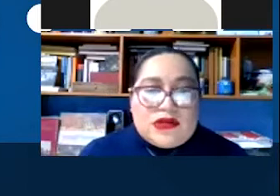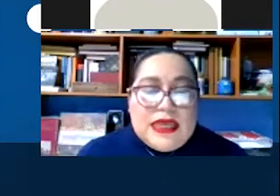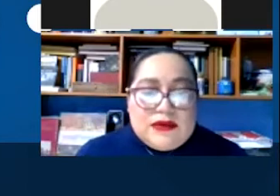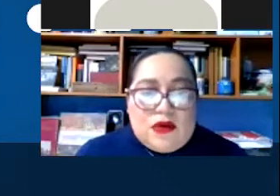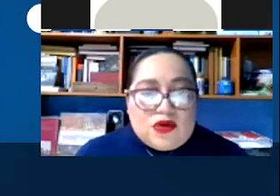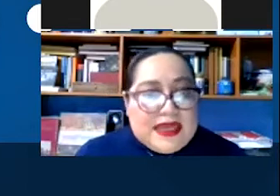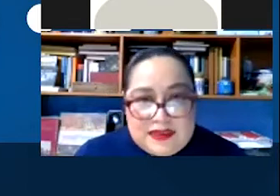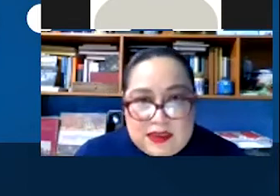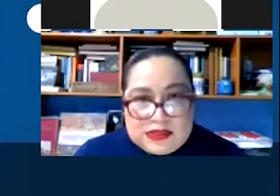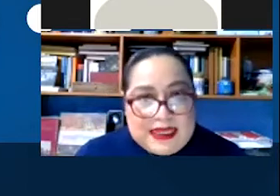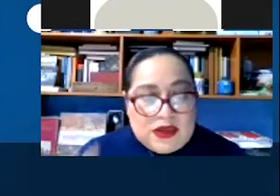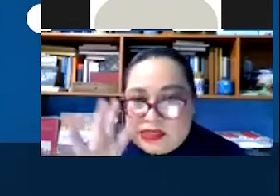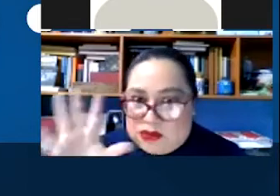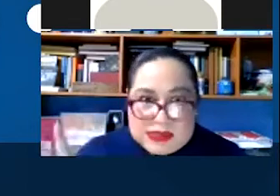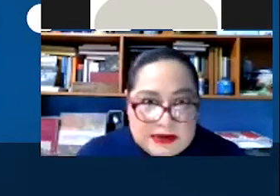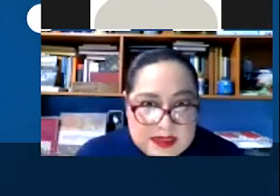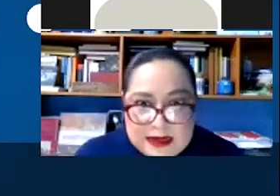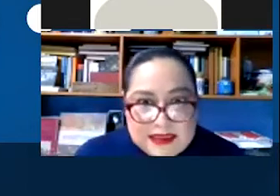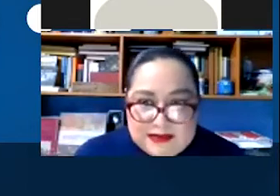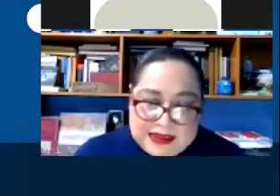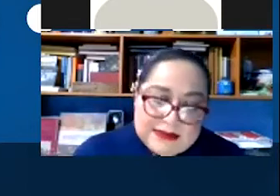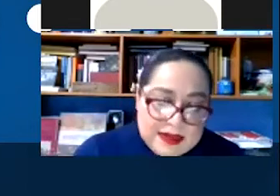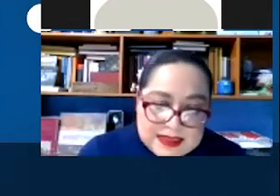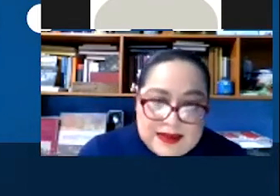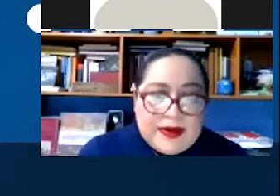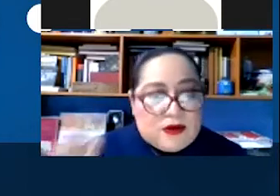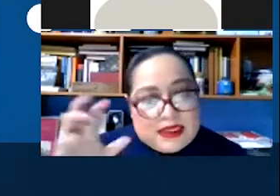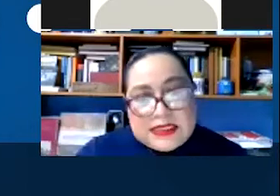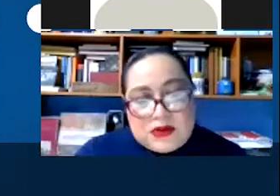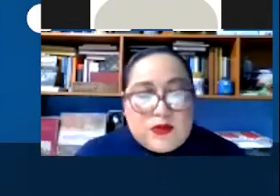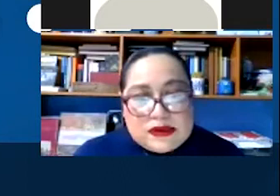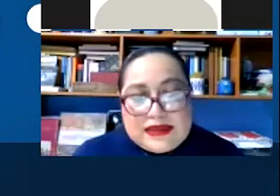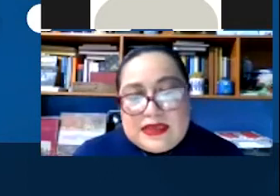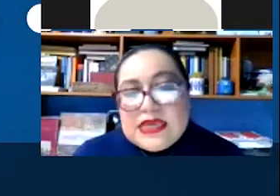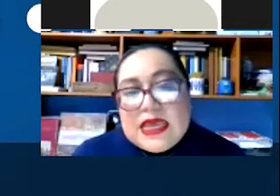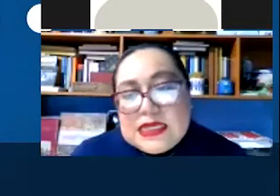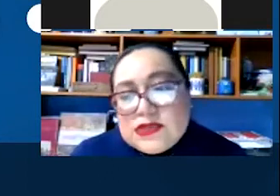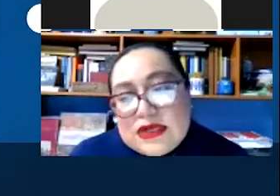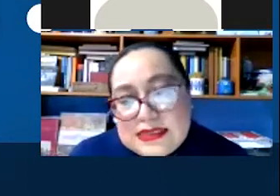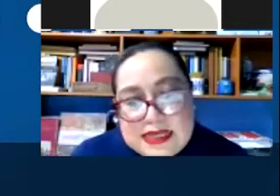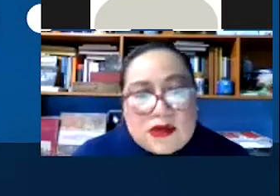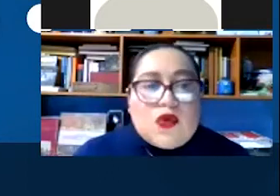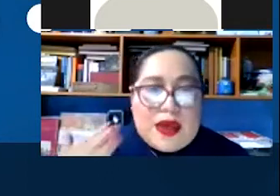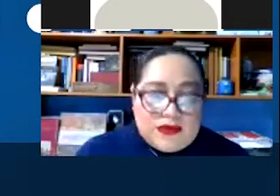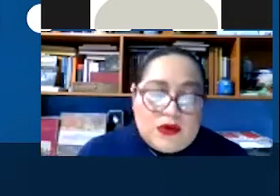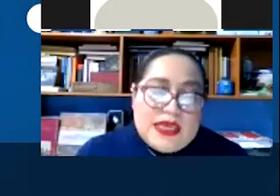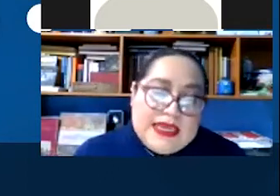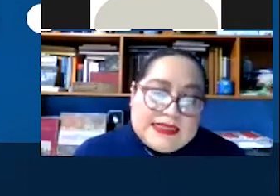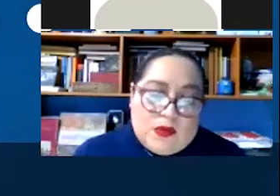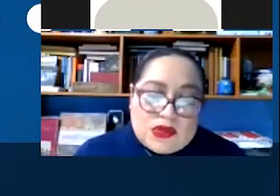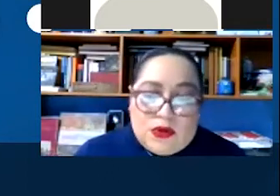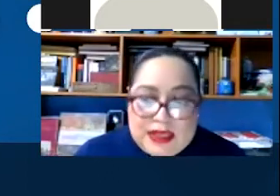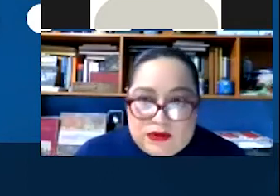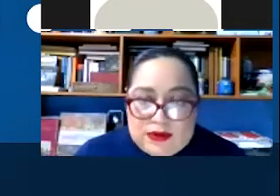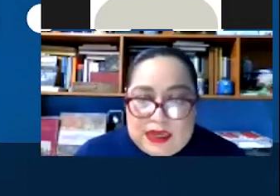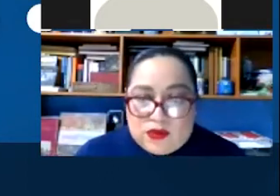aspectos, ¿no?, subjetivos, aquellos que no se miran tan tangiblemente, pero que sí son importantes y son necesarios cuando